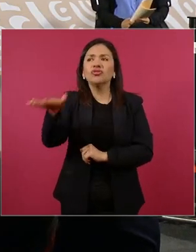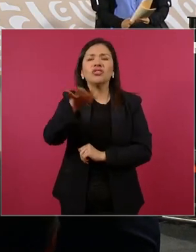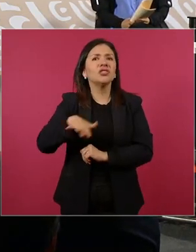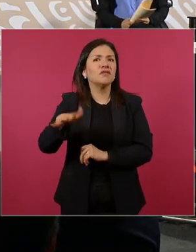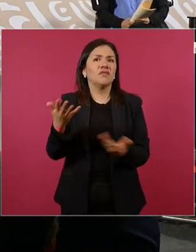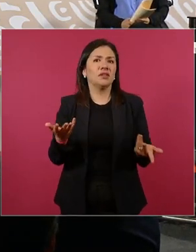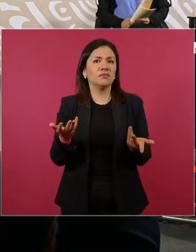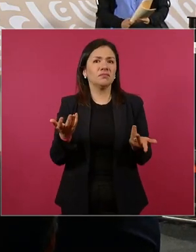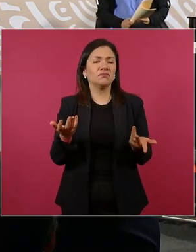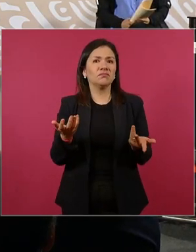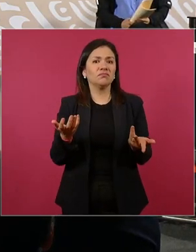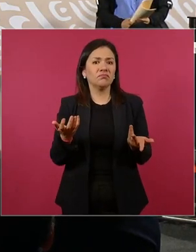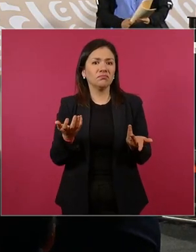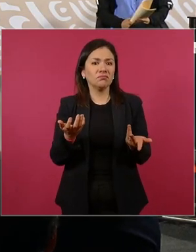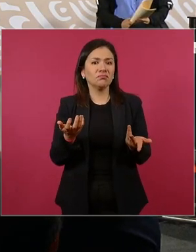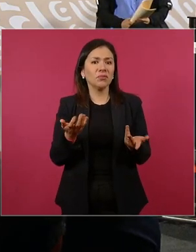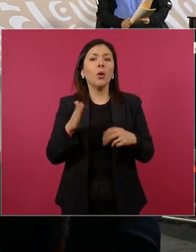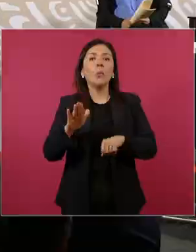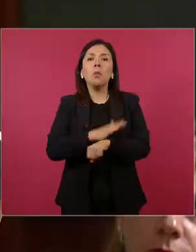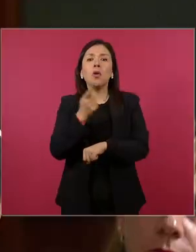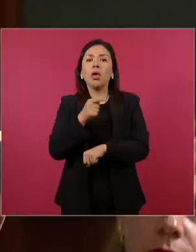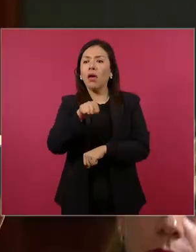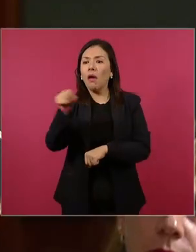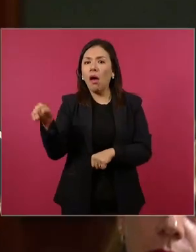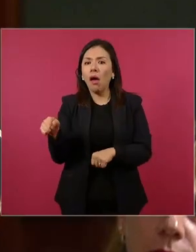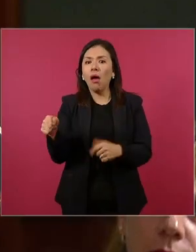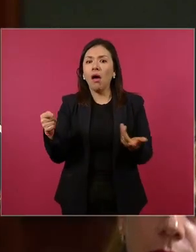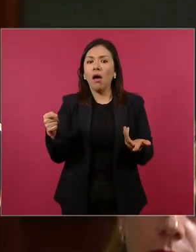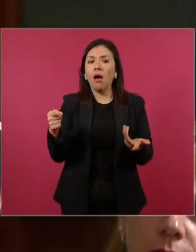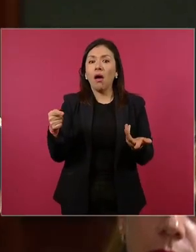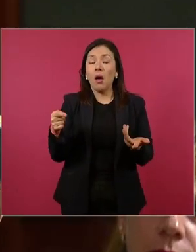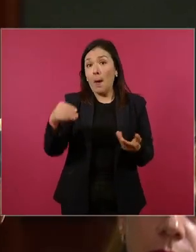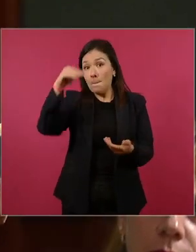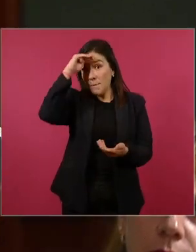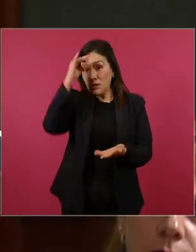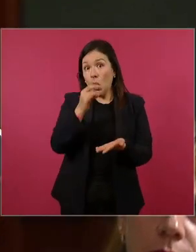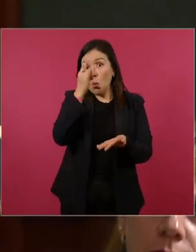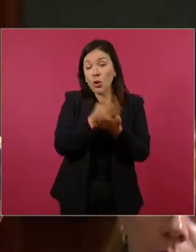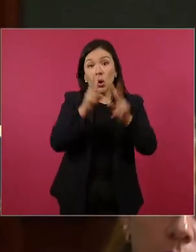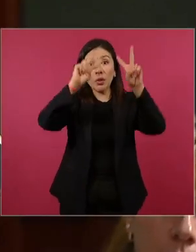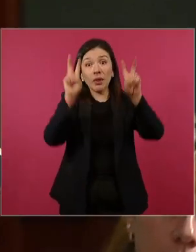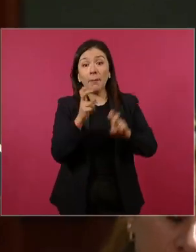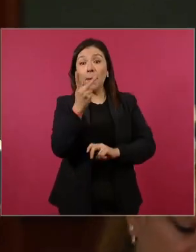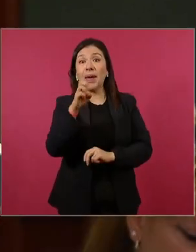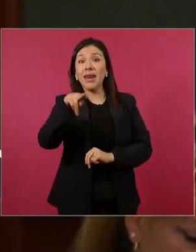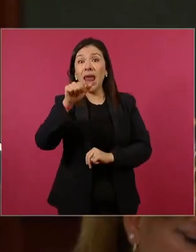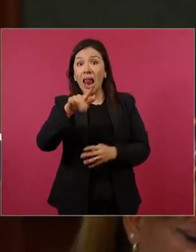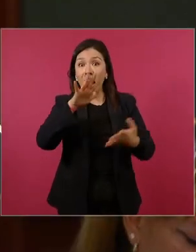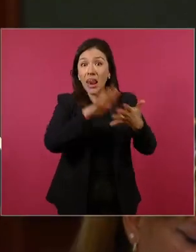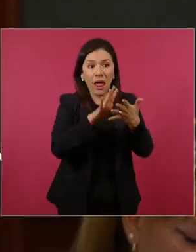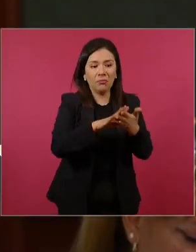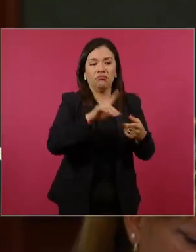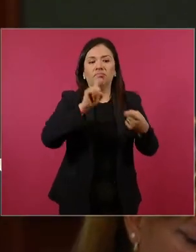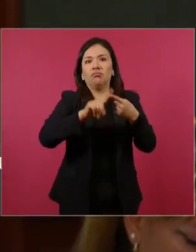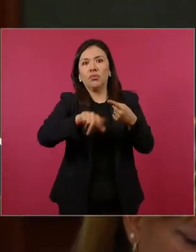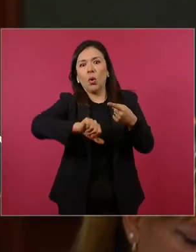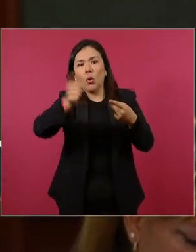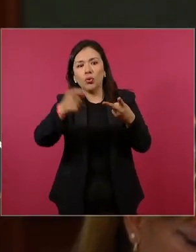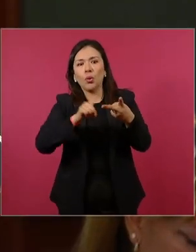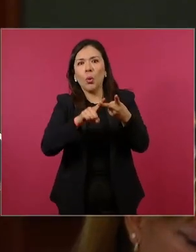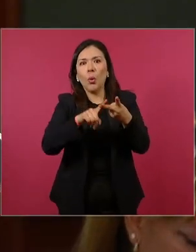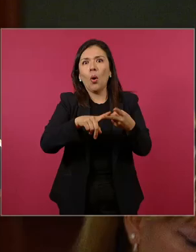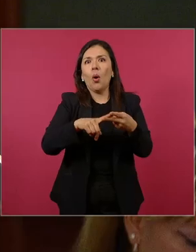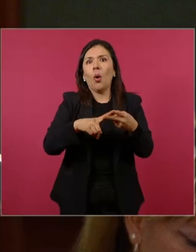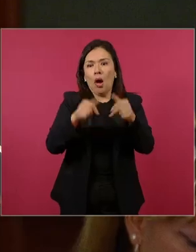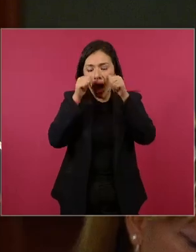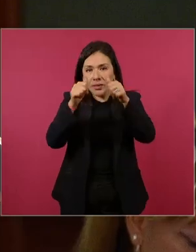Judicial, y porque no hacen, no solo son los casos penales, están los casos mercantiles, los